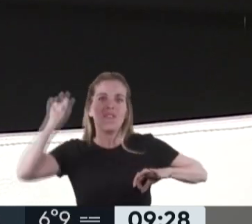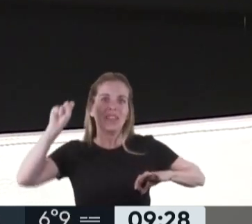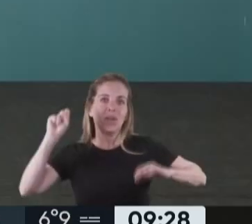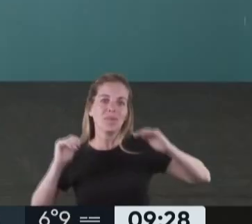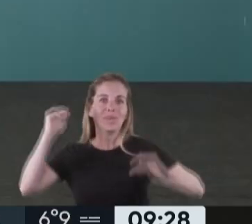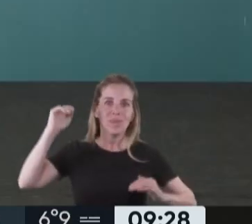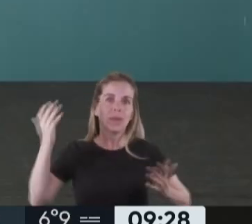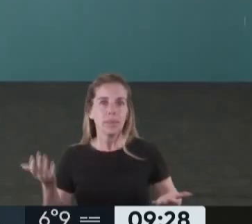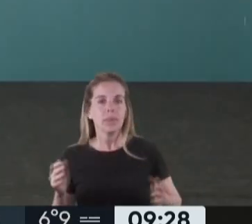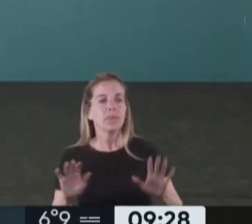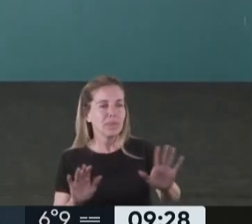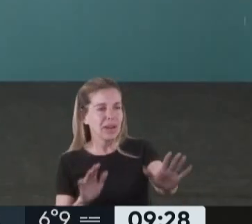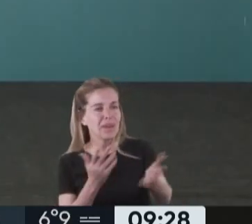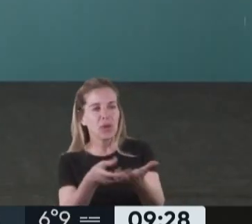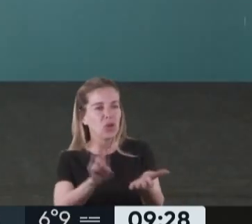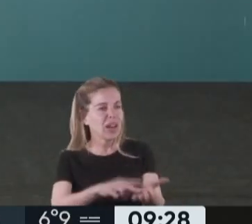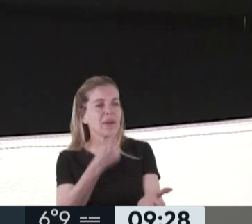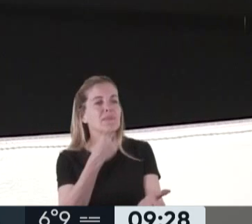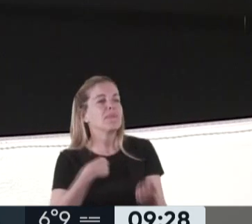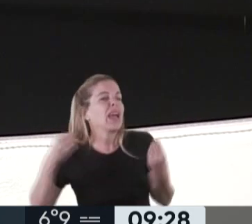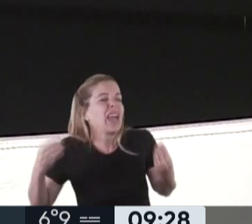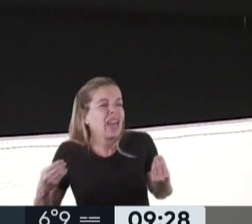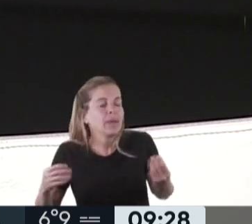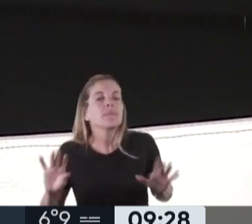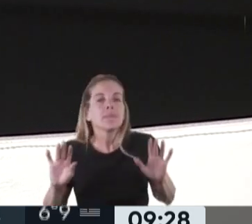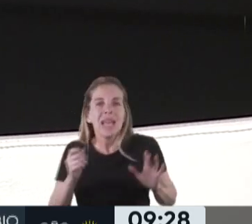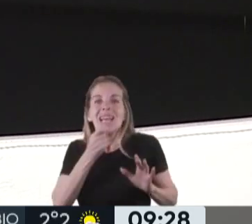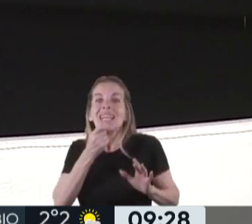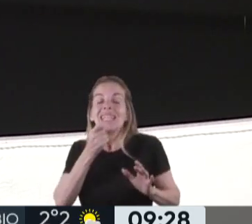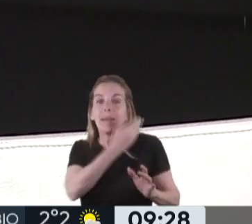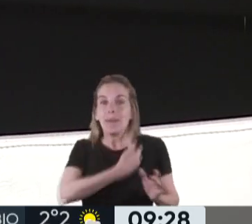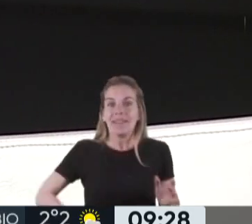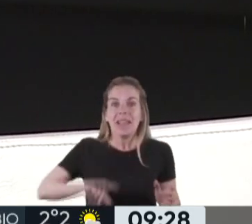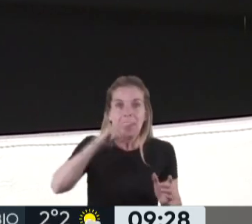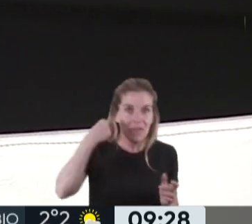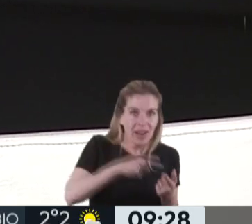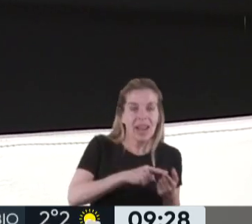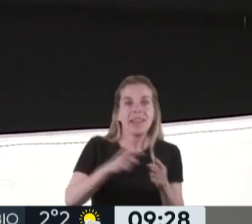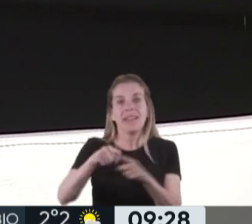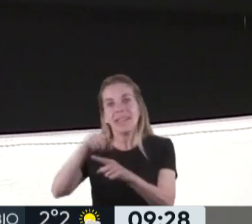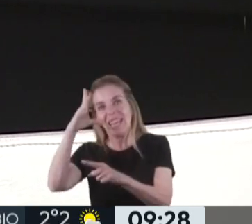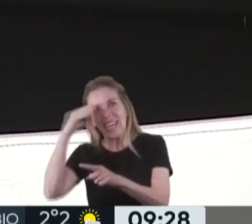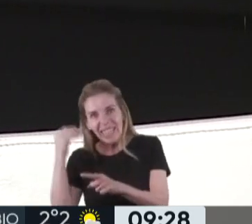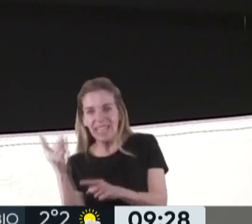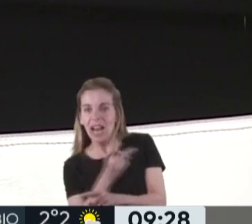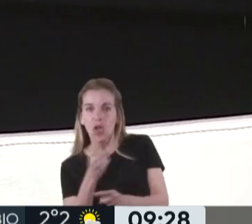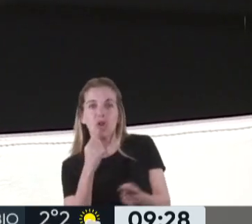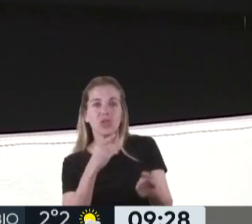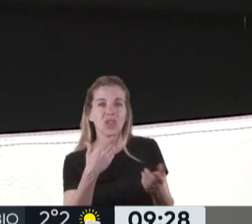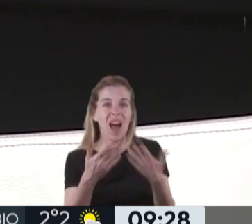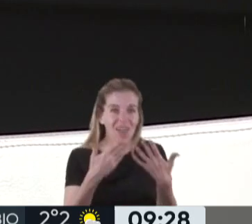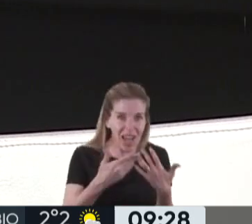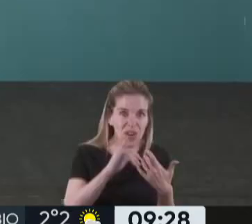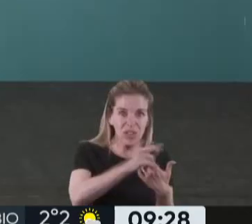Gracias. ¿Cuál es la pregunta, Estela? Si habló con la vicepresidenta sobre este tema y con el Fondo Monetario Internacional, si